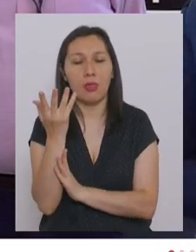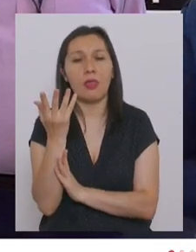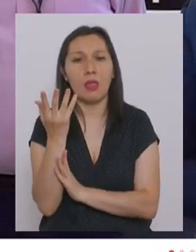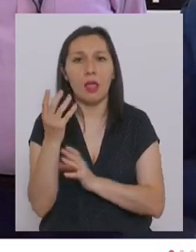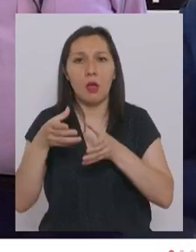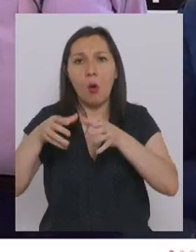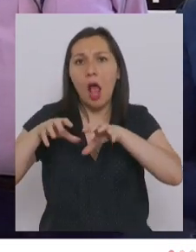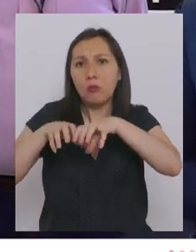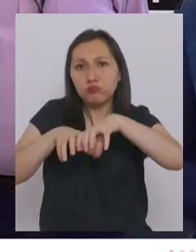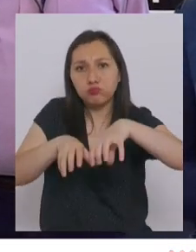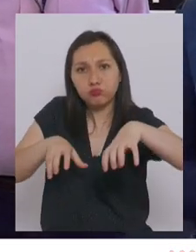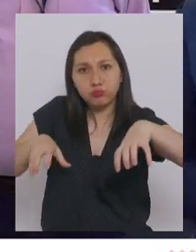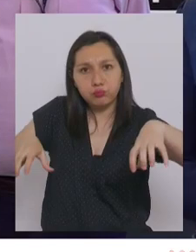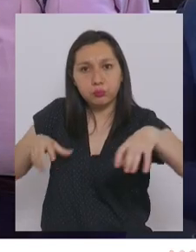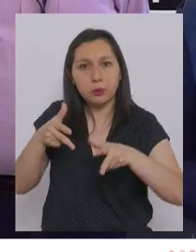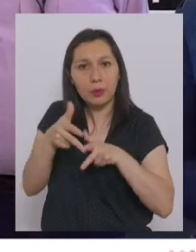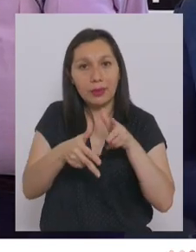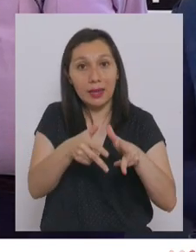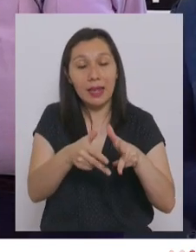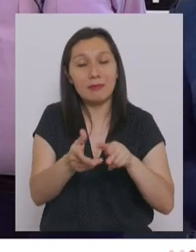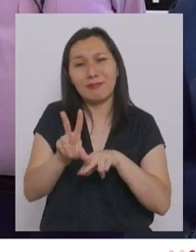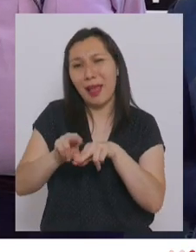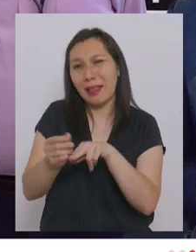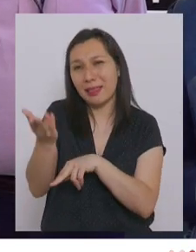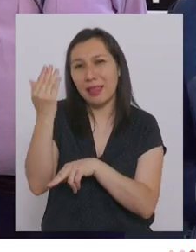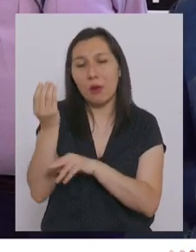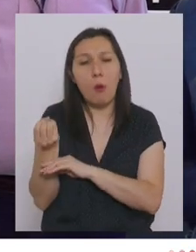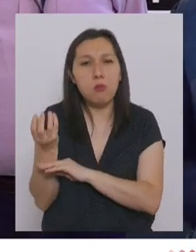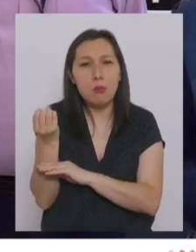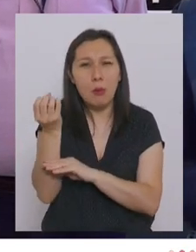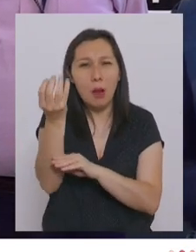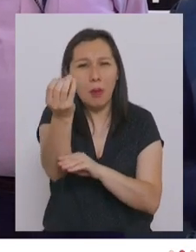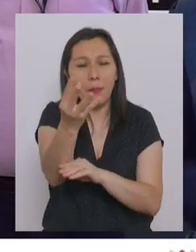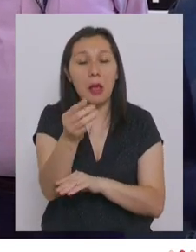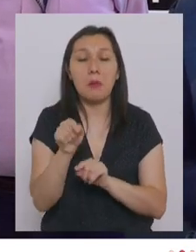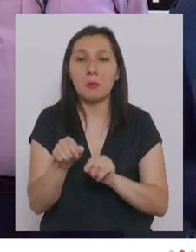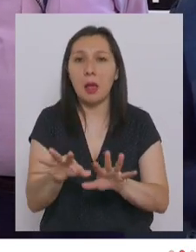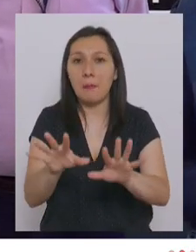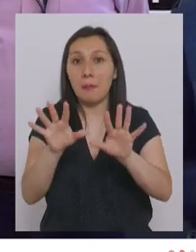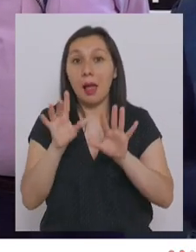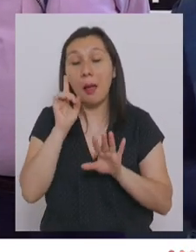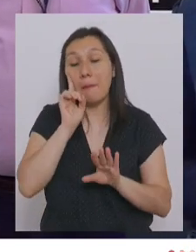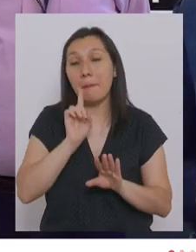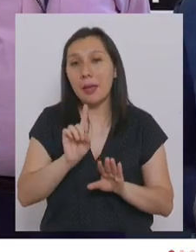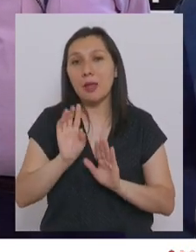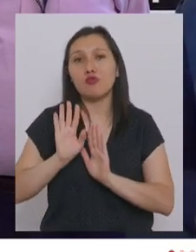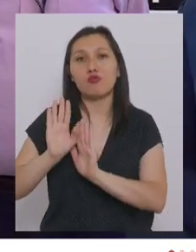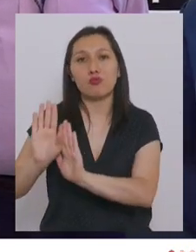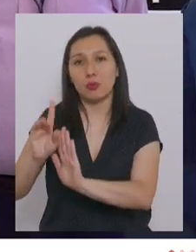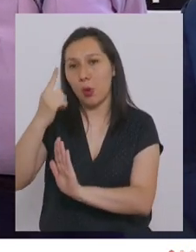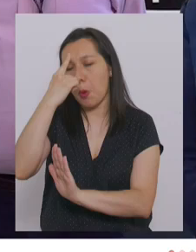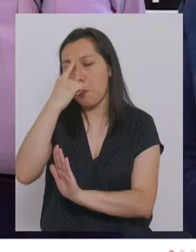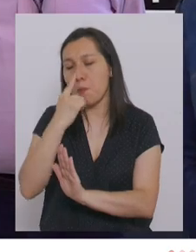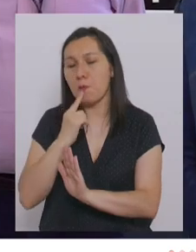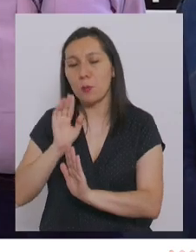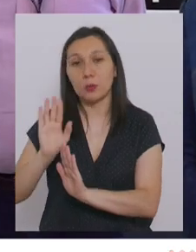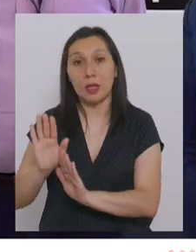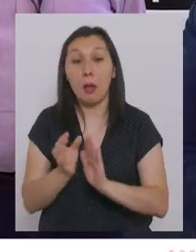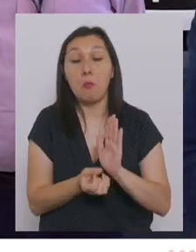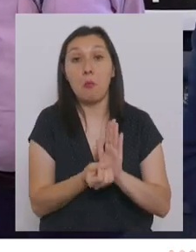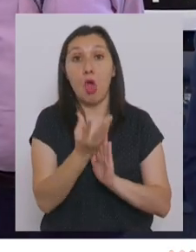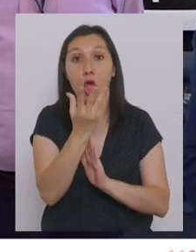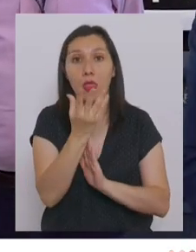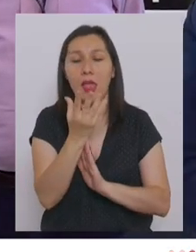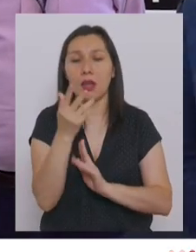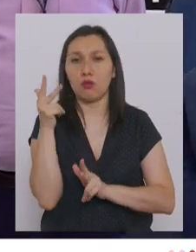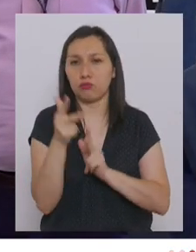flotas de trenes, y por eso que las locomotoras antiguas a vapor son muy maravillosas, pero están en los museos. Estas locomotoras modernas son las que